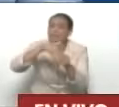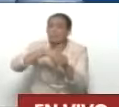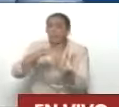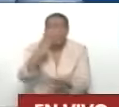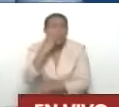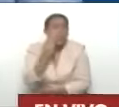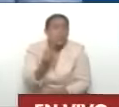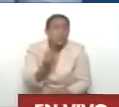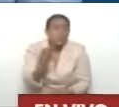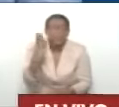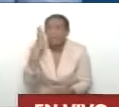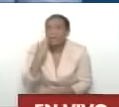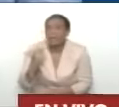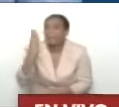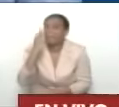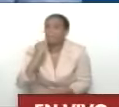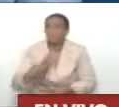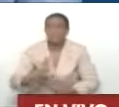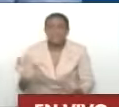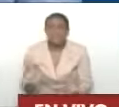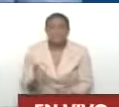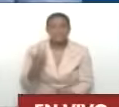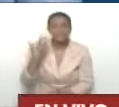Mario, hemos